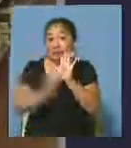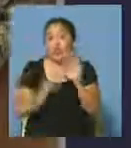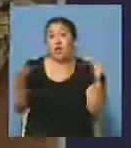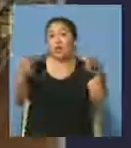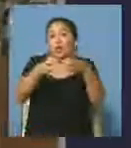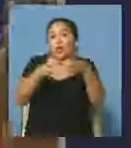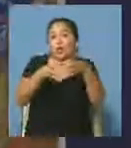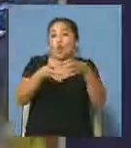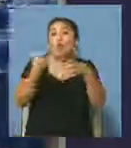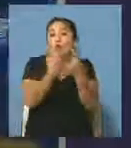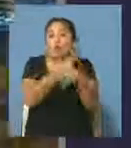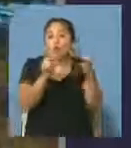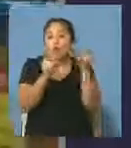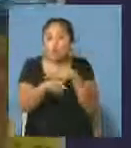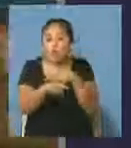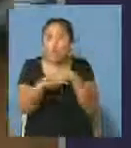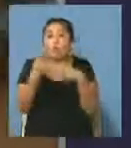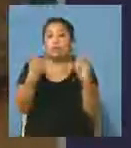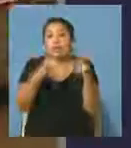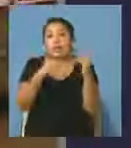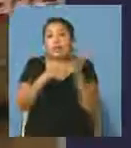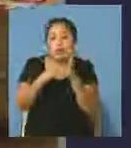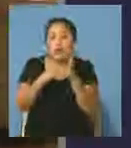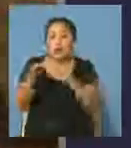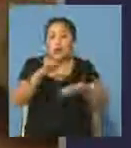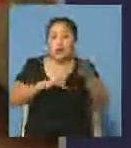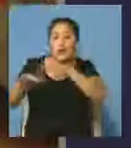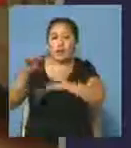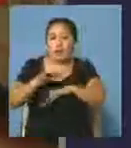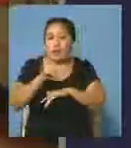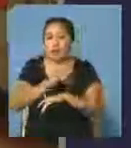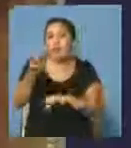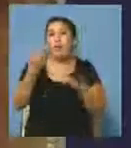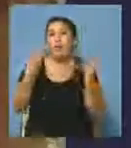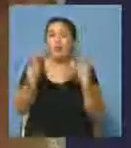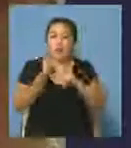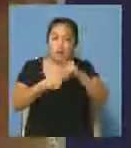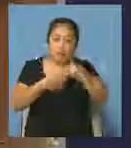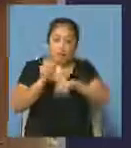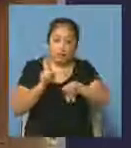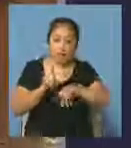agrupados por categorías de acuerdo a los diversos formatos de espacios de ventas.